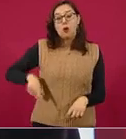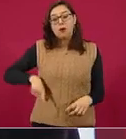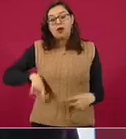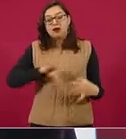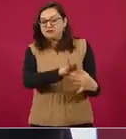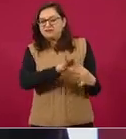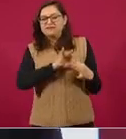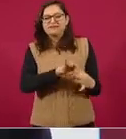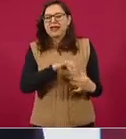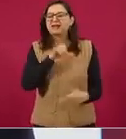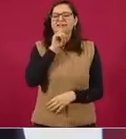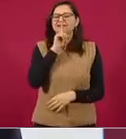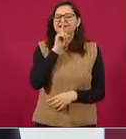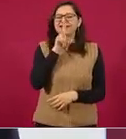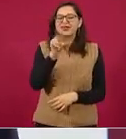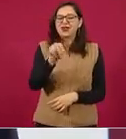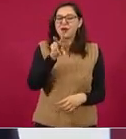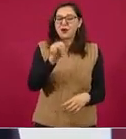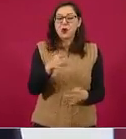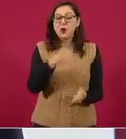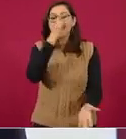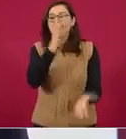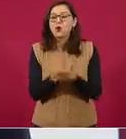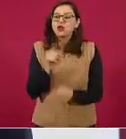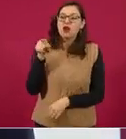El asunto es golpear.